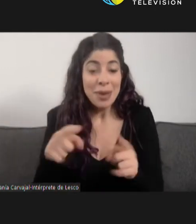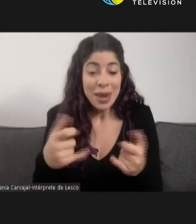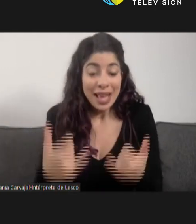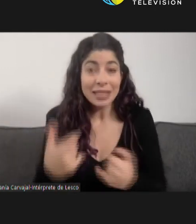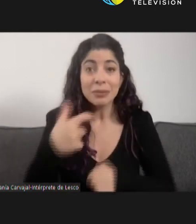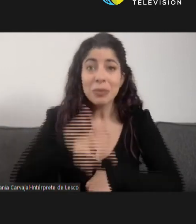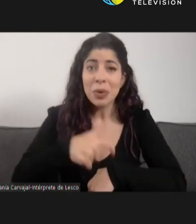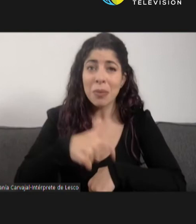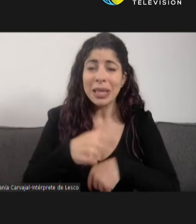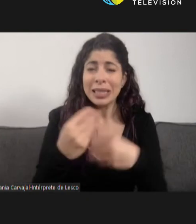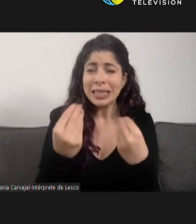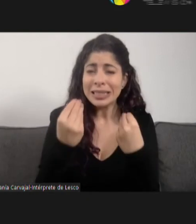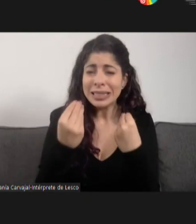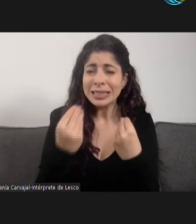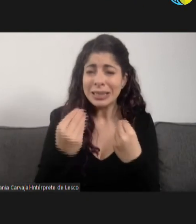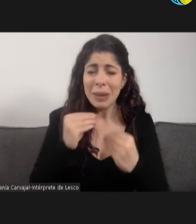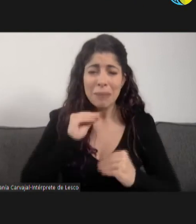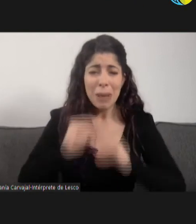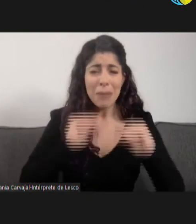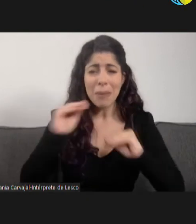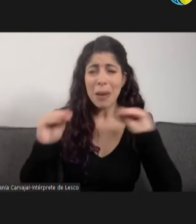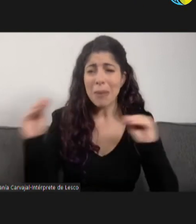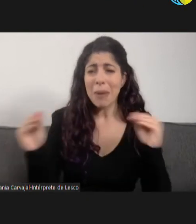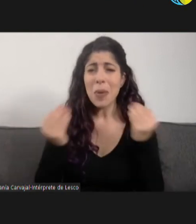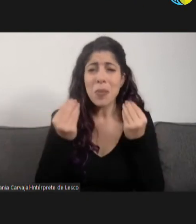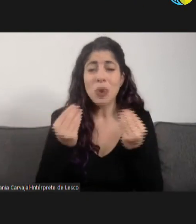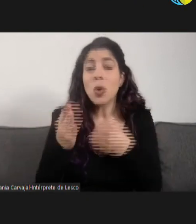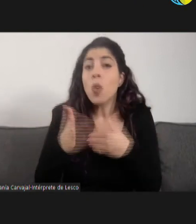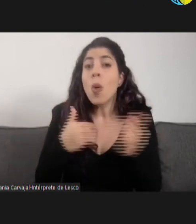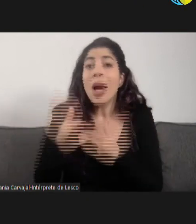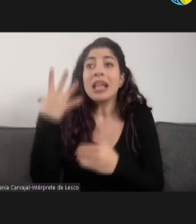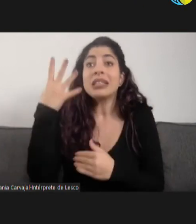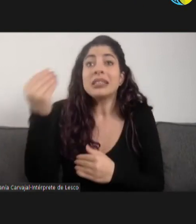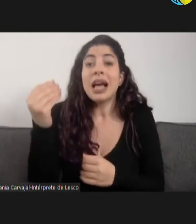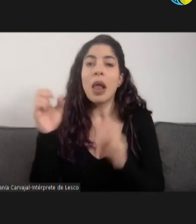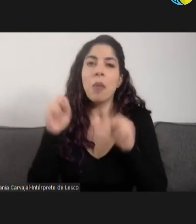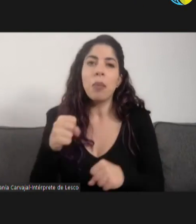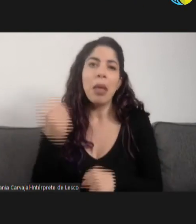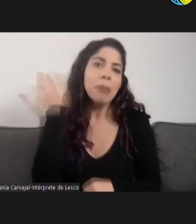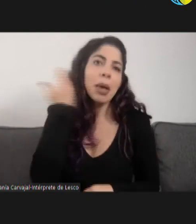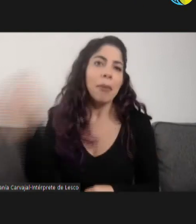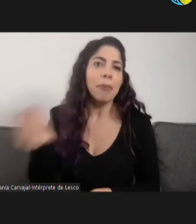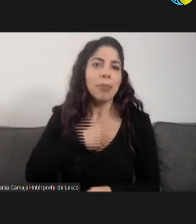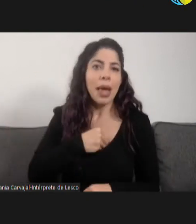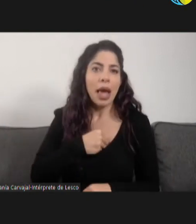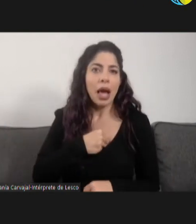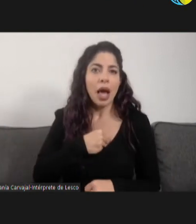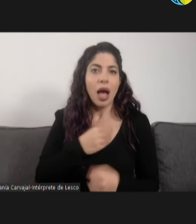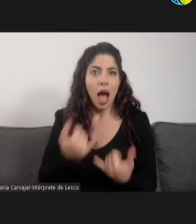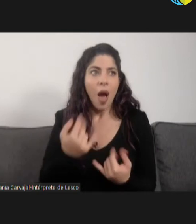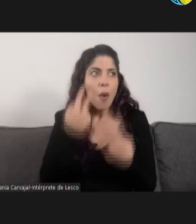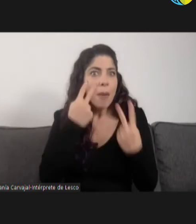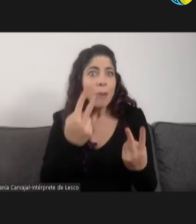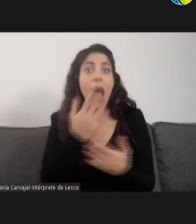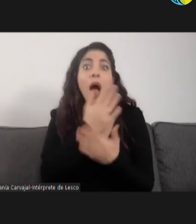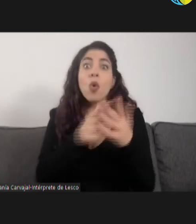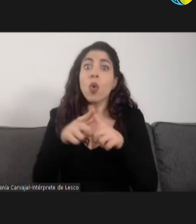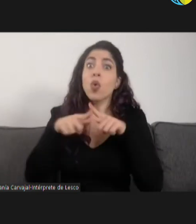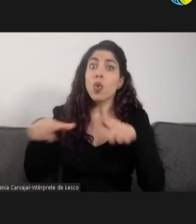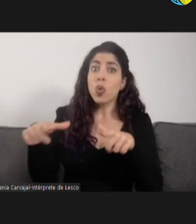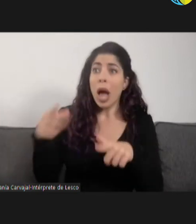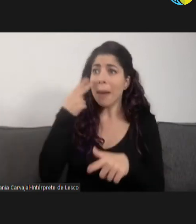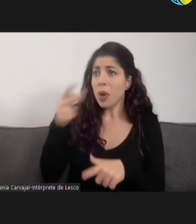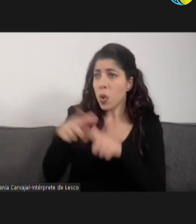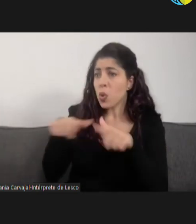de tantísimo contagio, cualquier movilización puede terminar en un contagio, y eso es lo que estamos viendo. Incluso en lugares donde supuestamente se